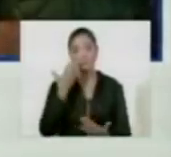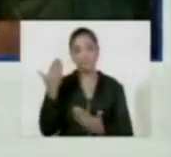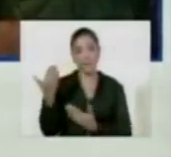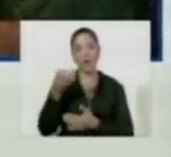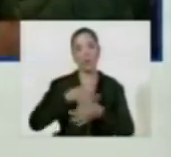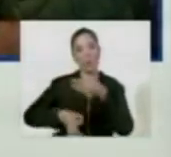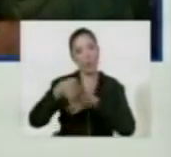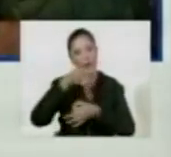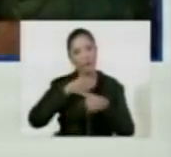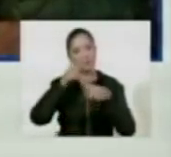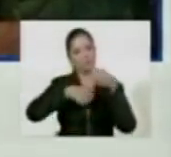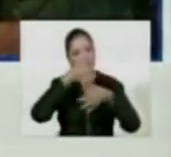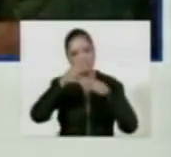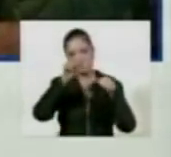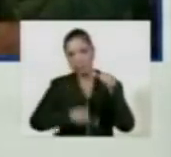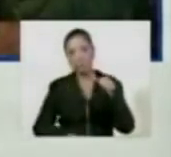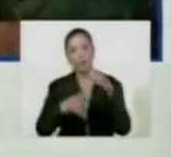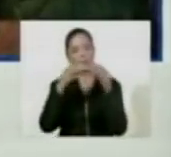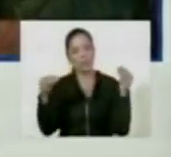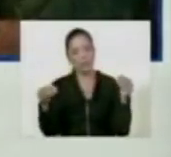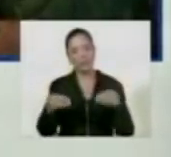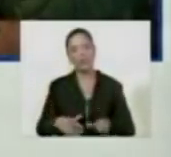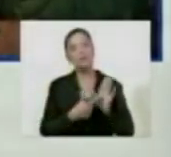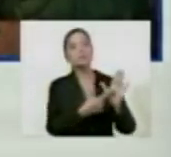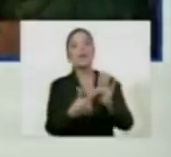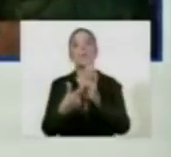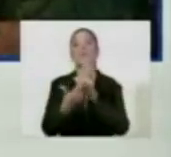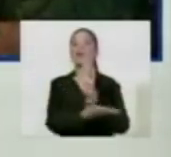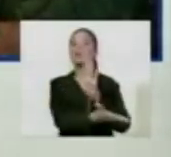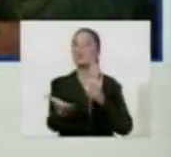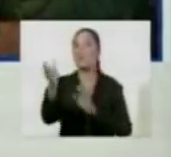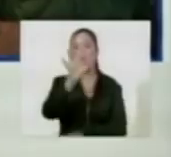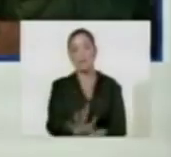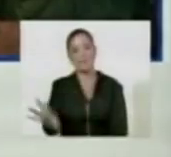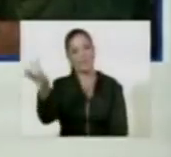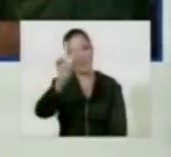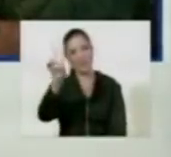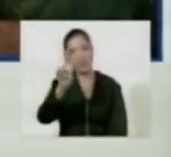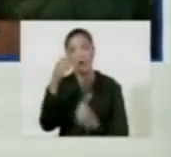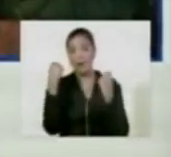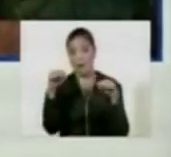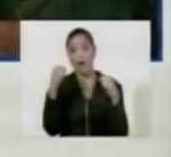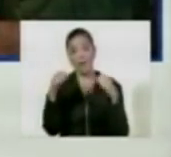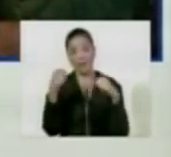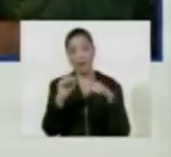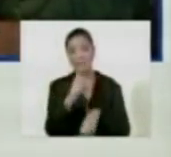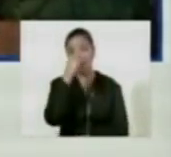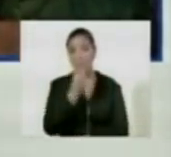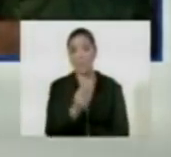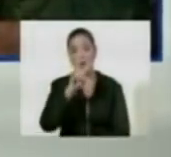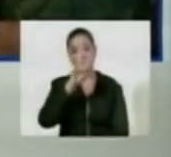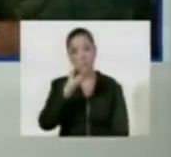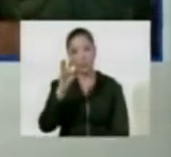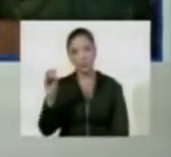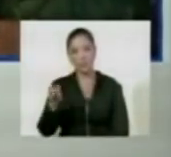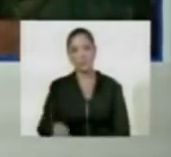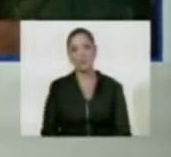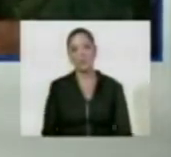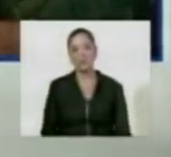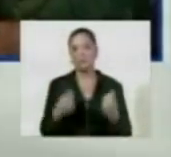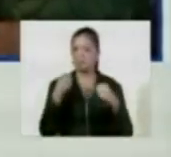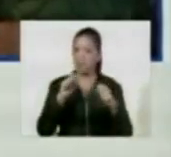dirija estas operaciones y se las mostremos a toda Venezuela. Ejercicio Zamora 200, ejercicios de